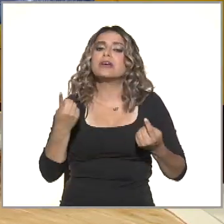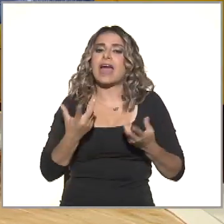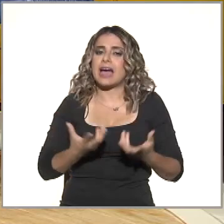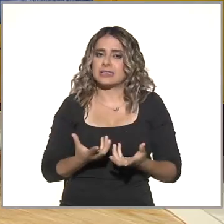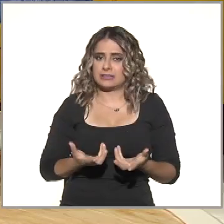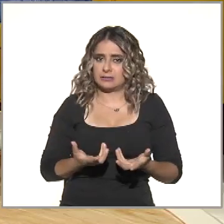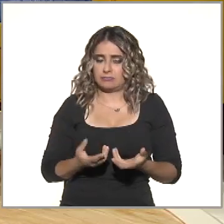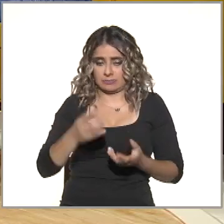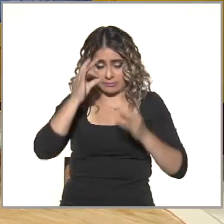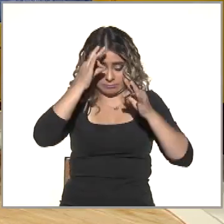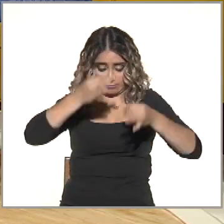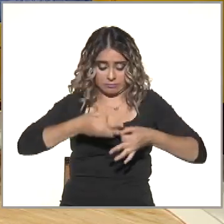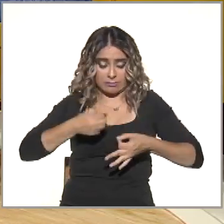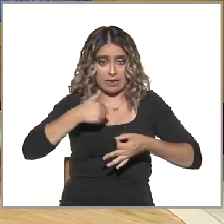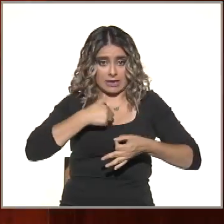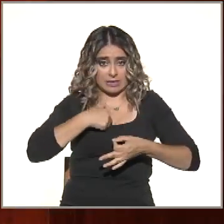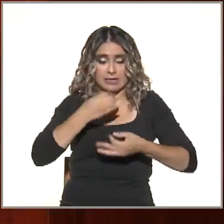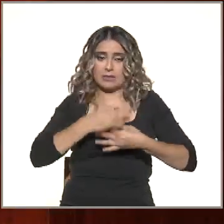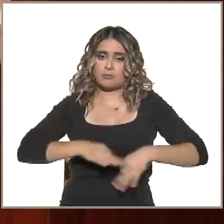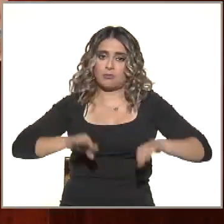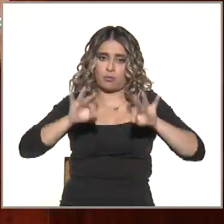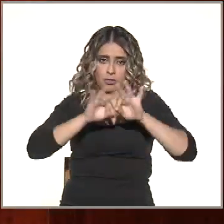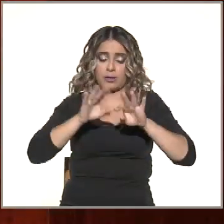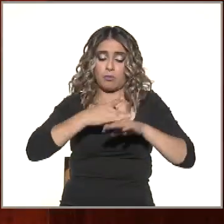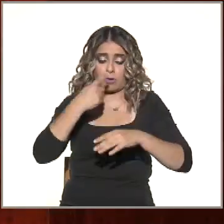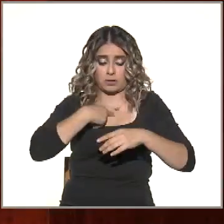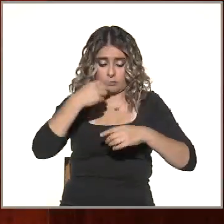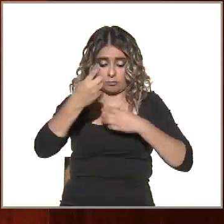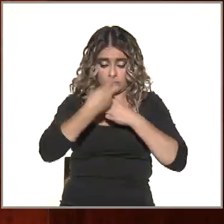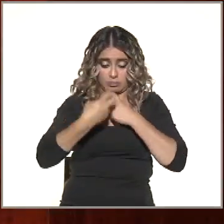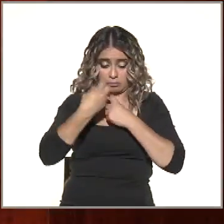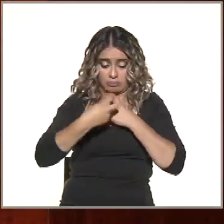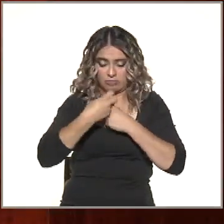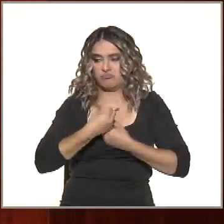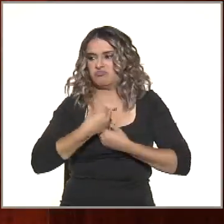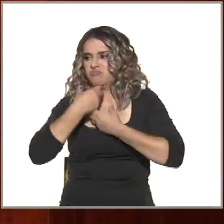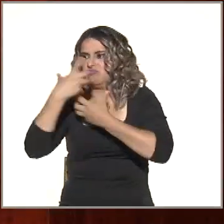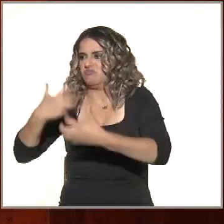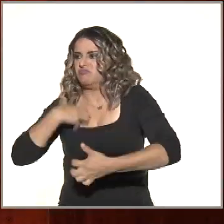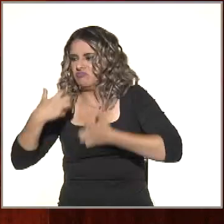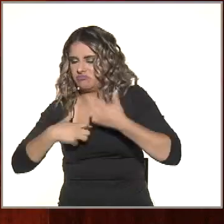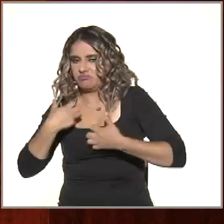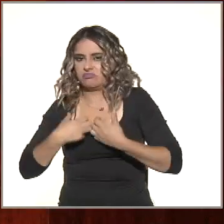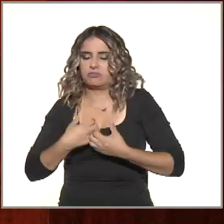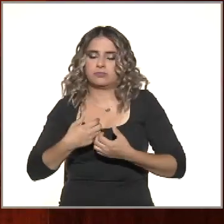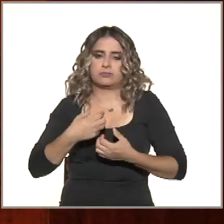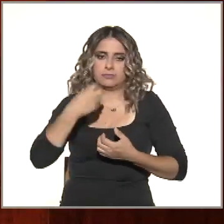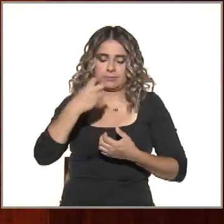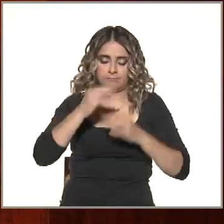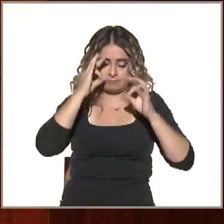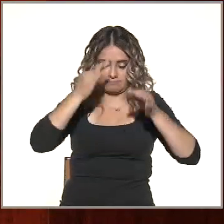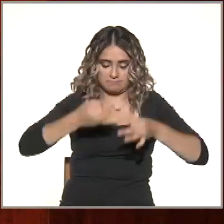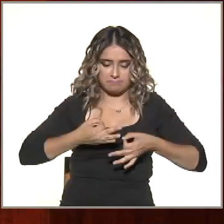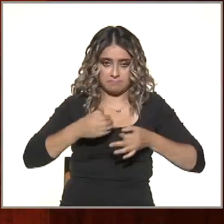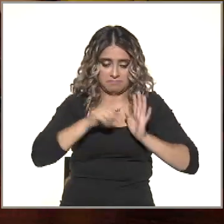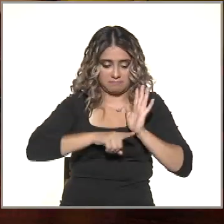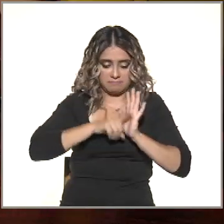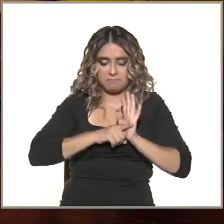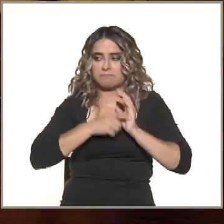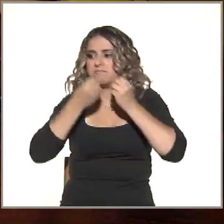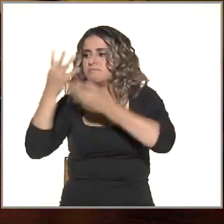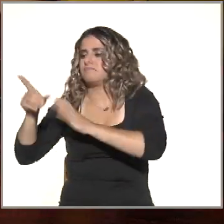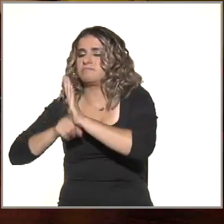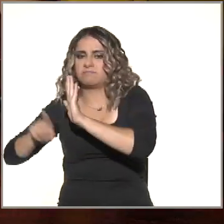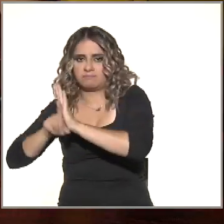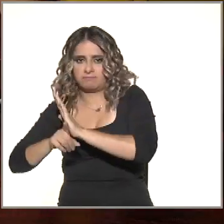nosotros también lo transformamos y lo echamos hacia afuera. Y si no pensamos muy bien de nosotros, muy probablemente también estemos no pensando